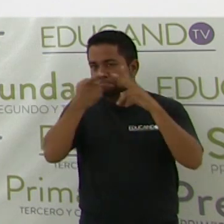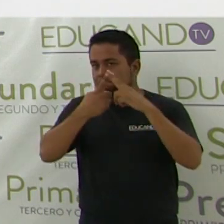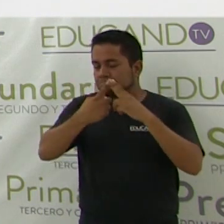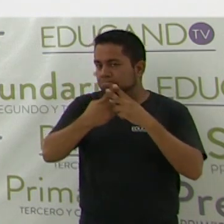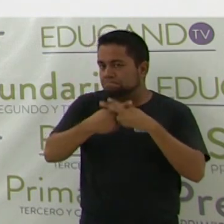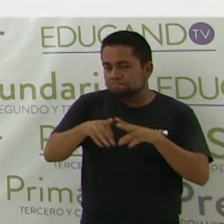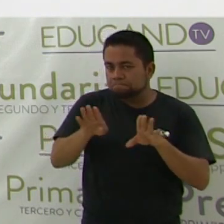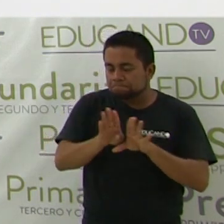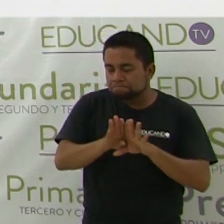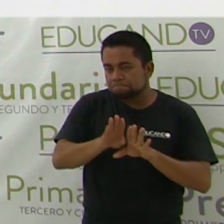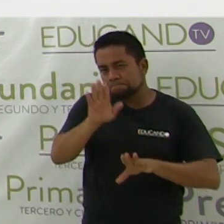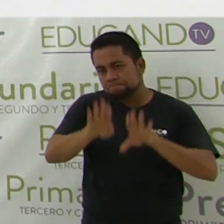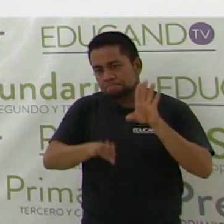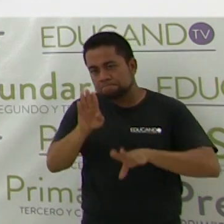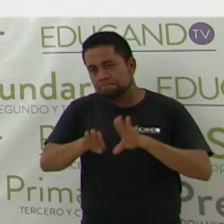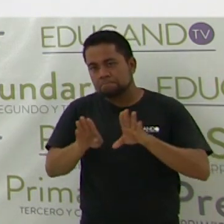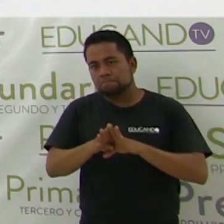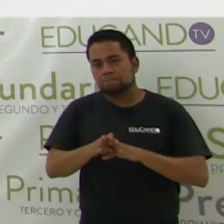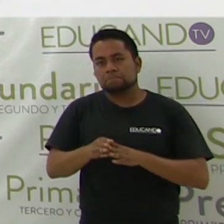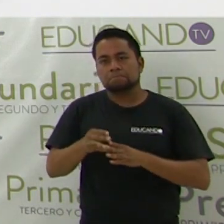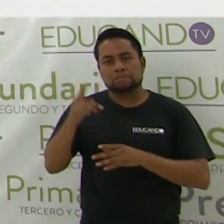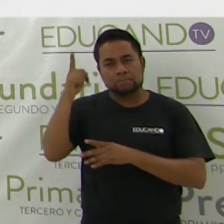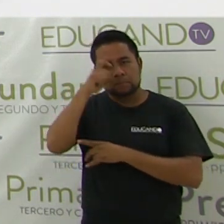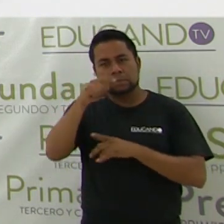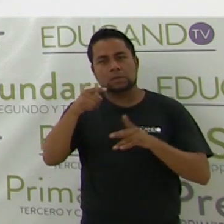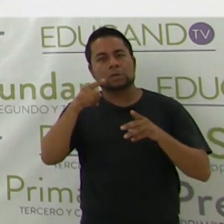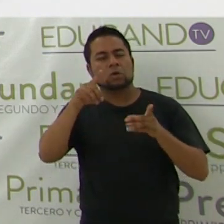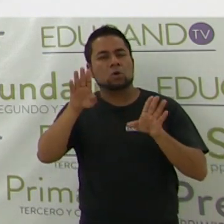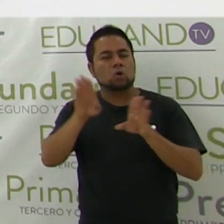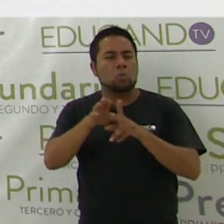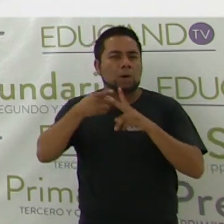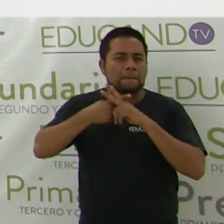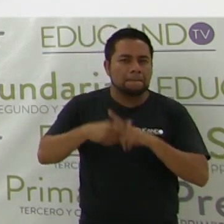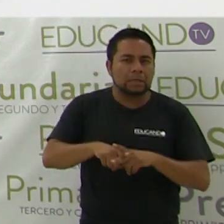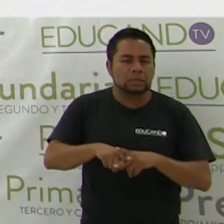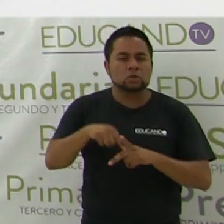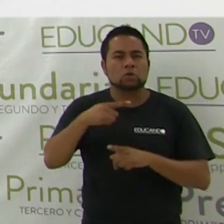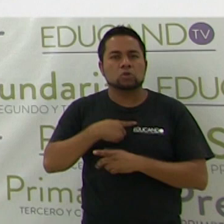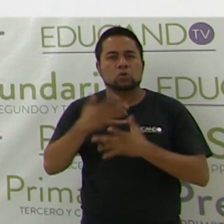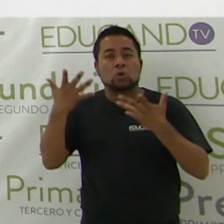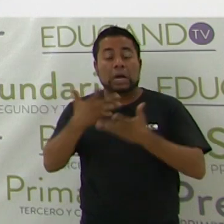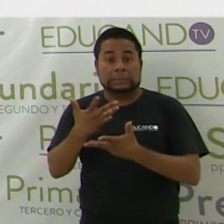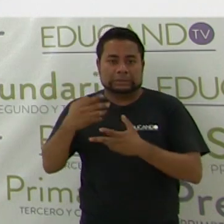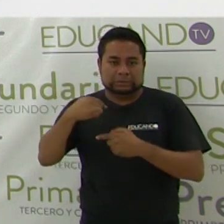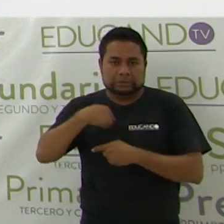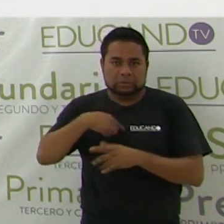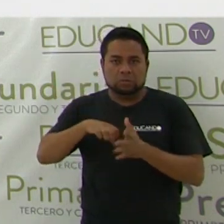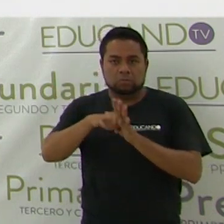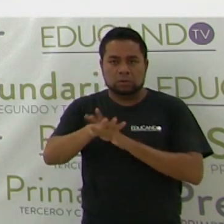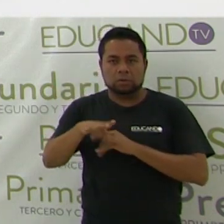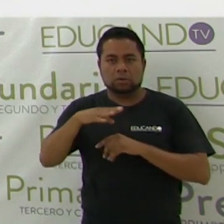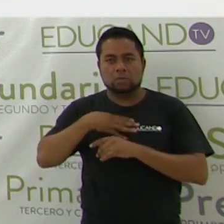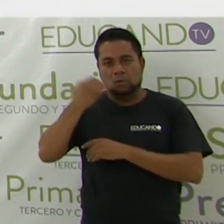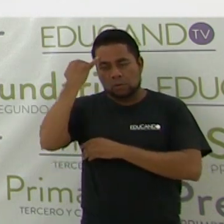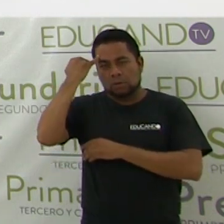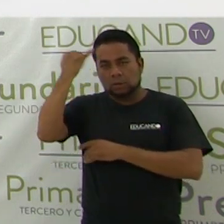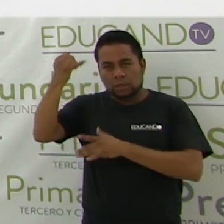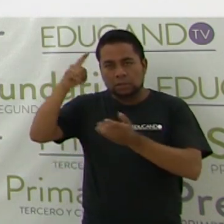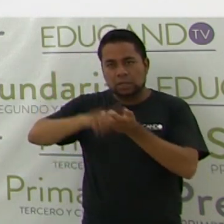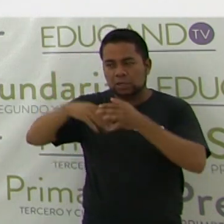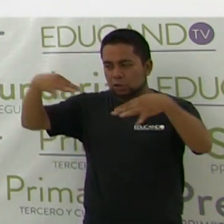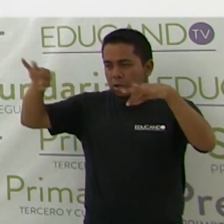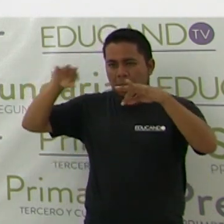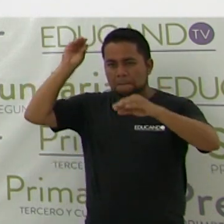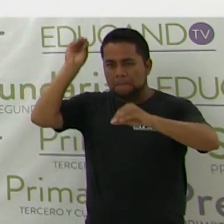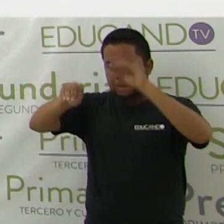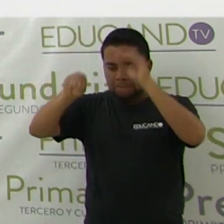sé por dónde empezar. Y lo que yo hago es tirar las ideas en una hoja blanca